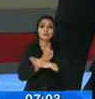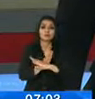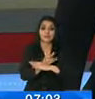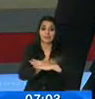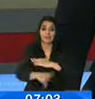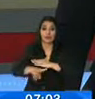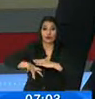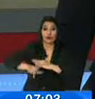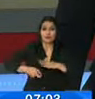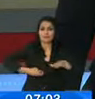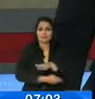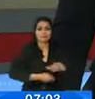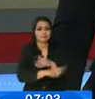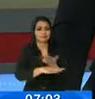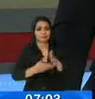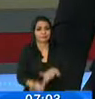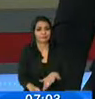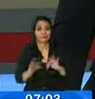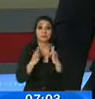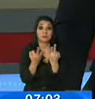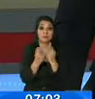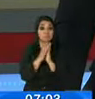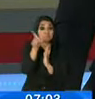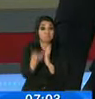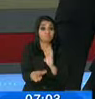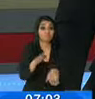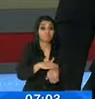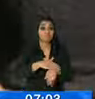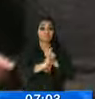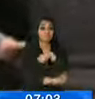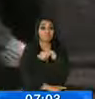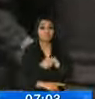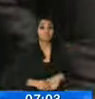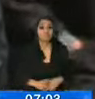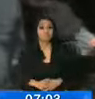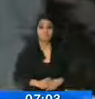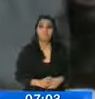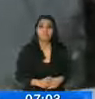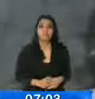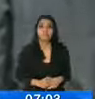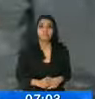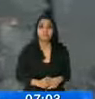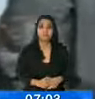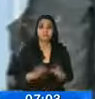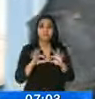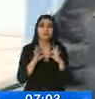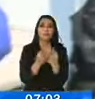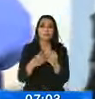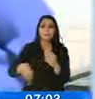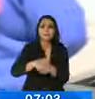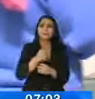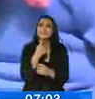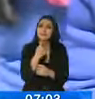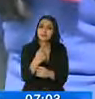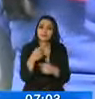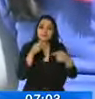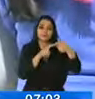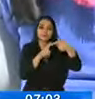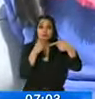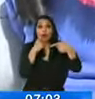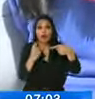hijo de un asalto. Familiares piden justicia. Según versiones de los familiares, el ciudadano de